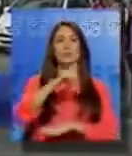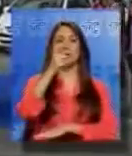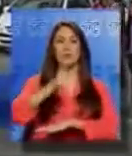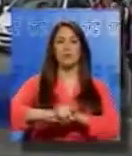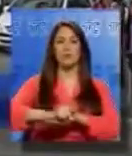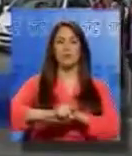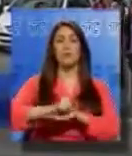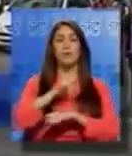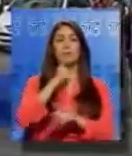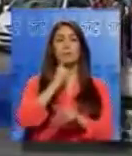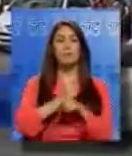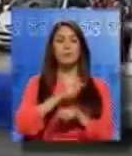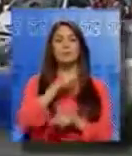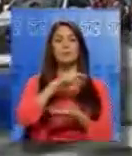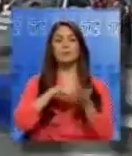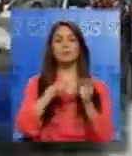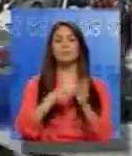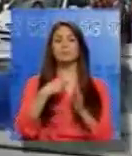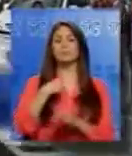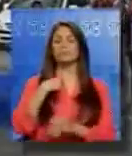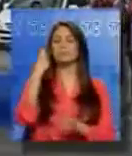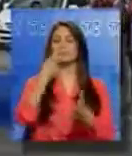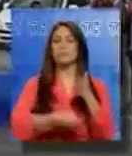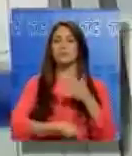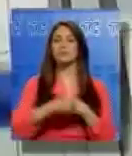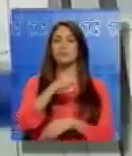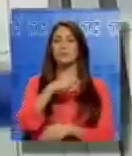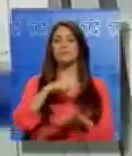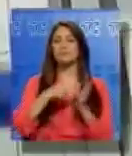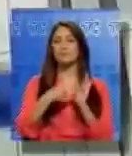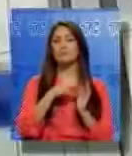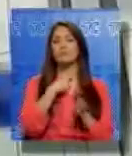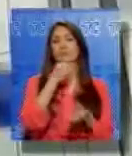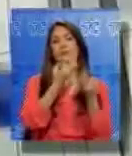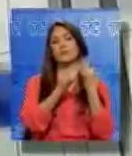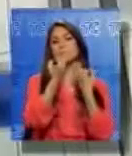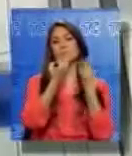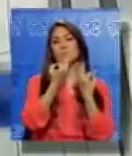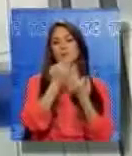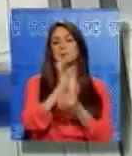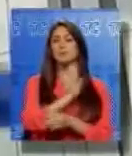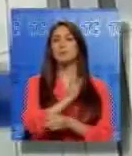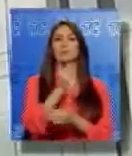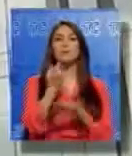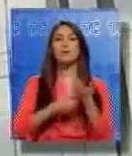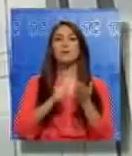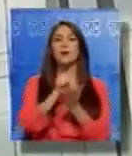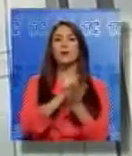cual el burgomaestre de esa ciudad, José Bolívar Castillo, rendía cuentas de su gestión.